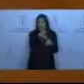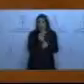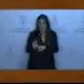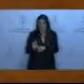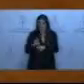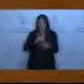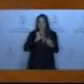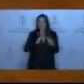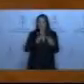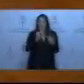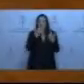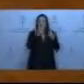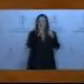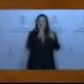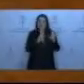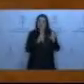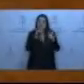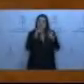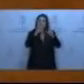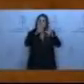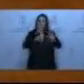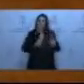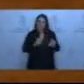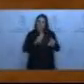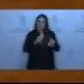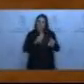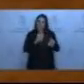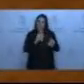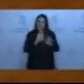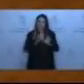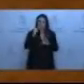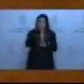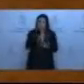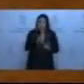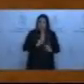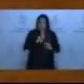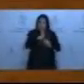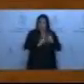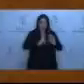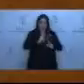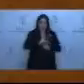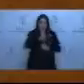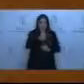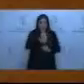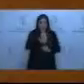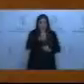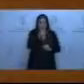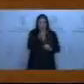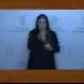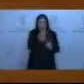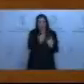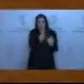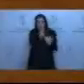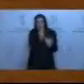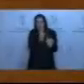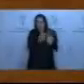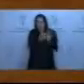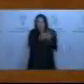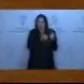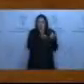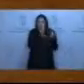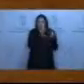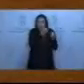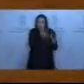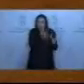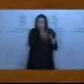segundo, si las entidades y empresas cumplen con su obligación o no de rendir cuentas en la forma legalmente establecida para cada